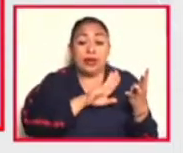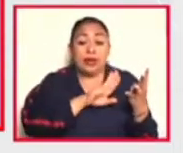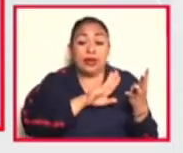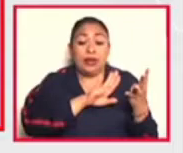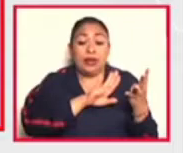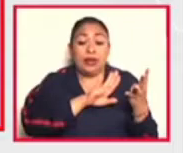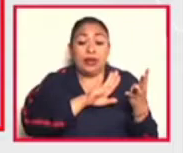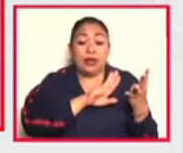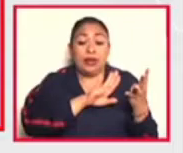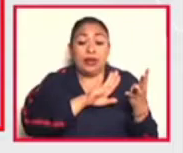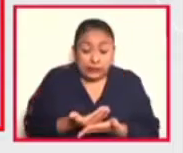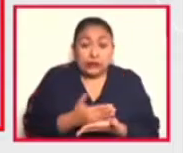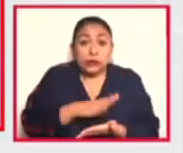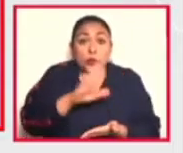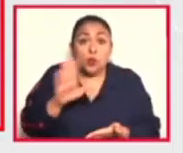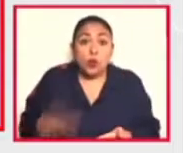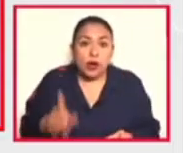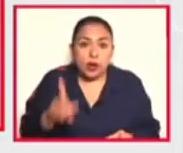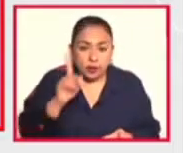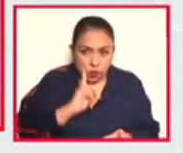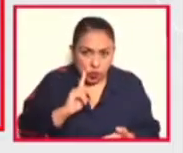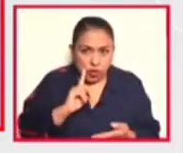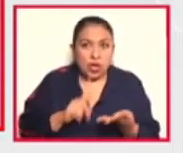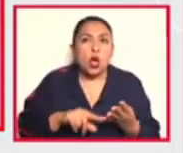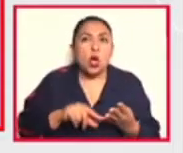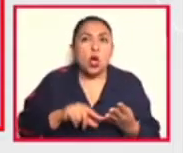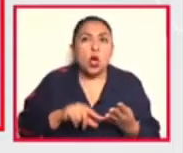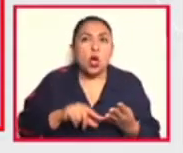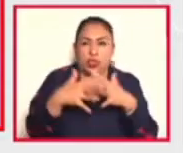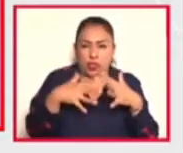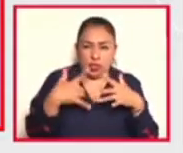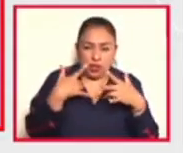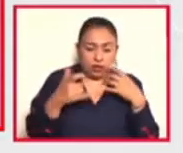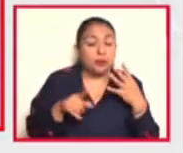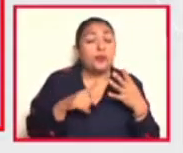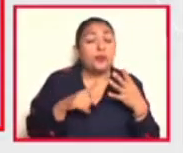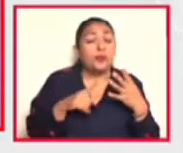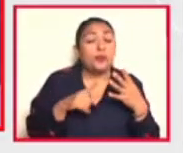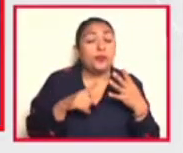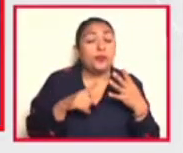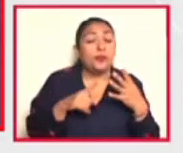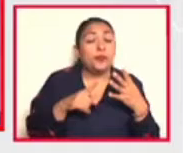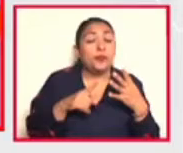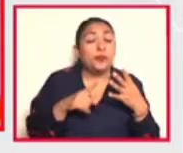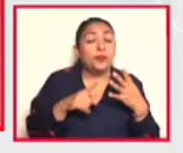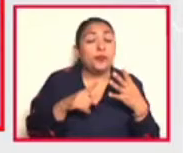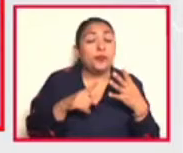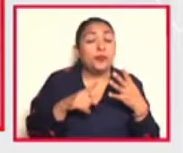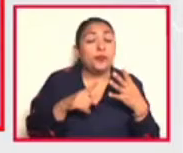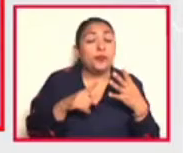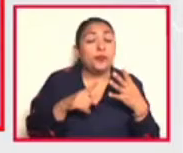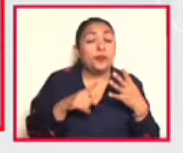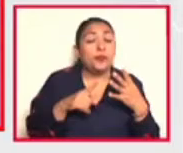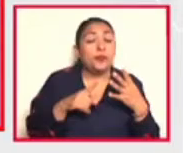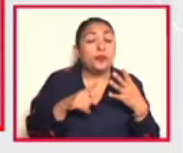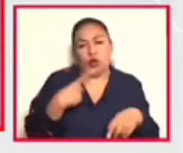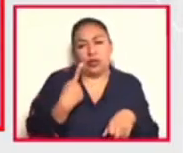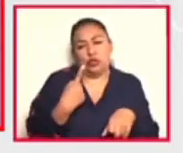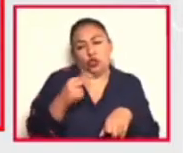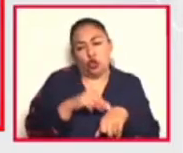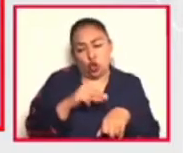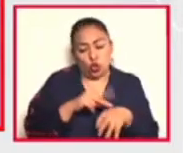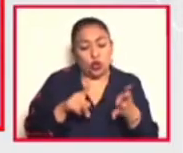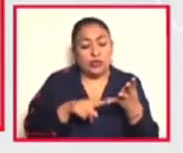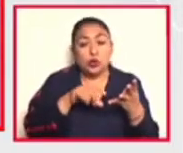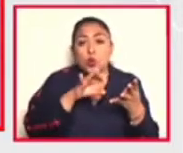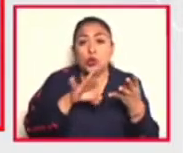también los guerreros que mueren en la lucha. Y ahí pusimos al personal de salud. Y finalmente está el Mictlán, que es a